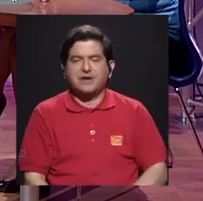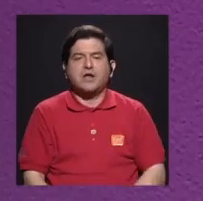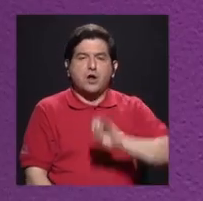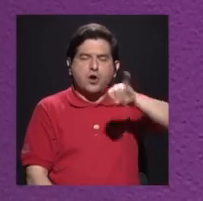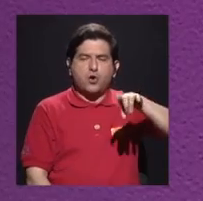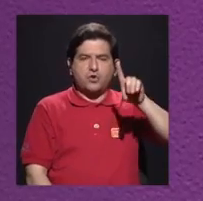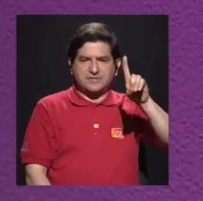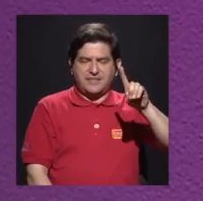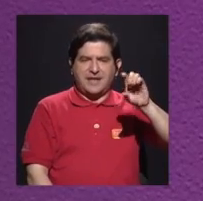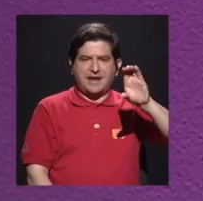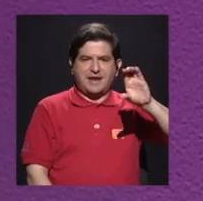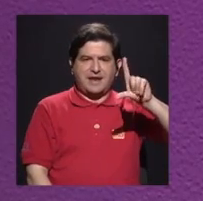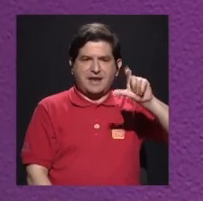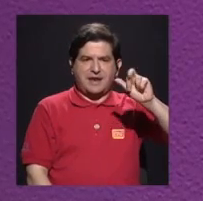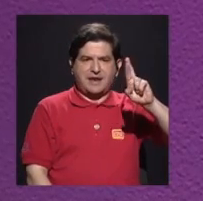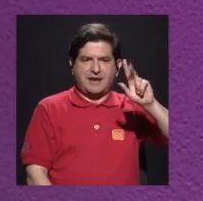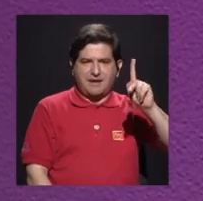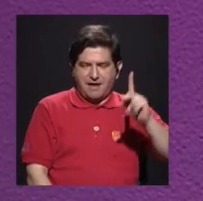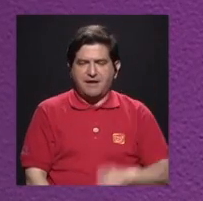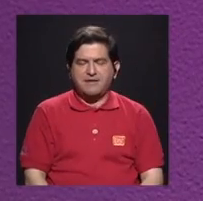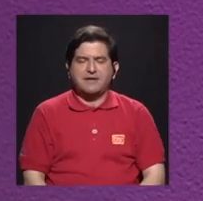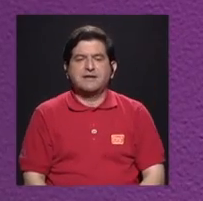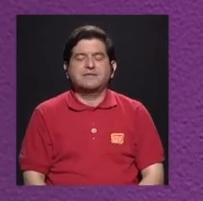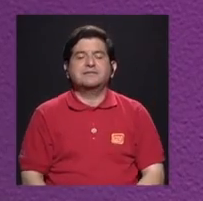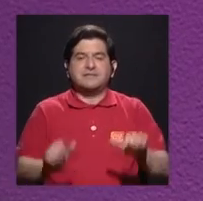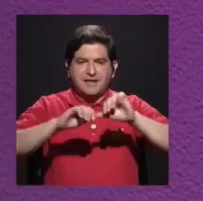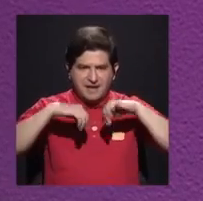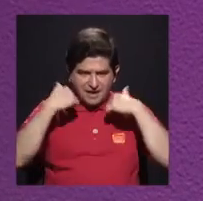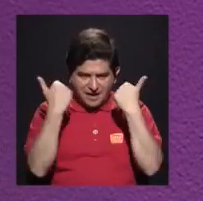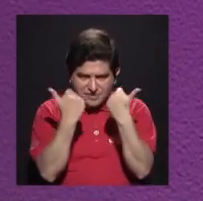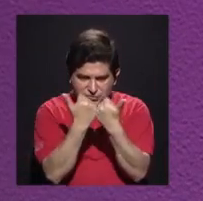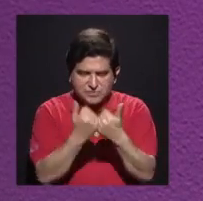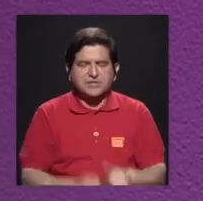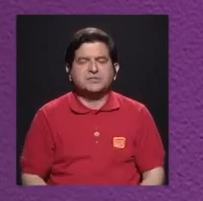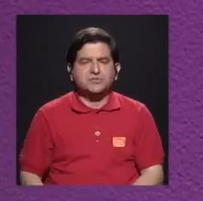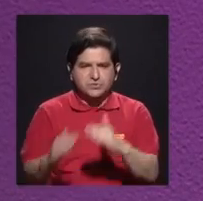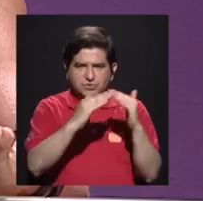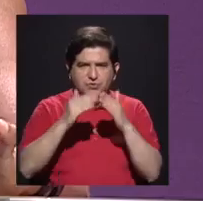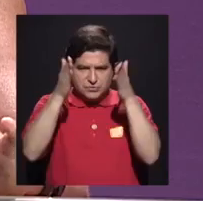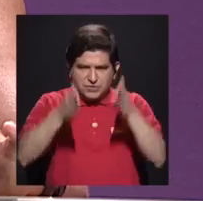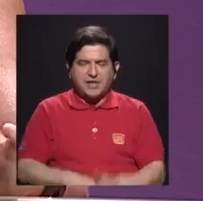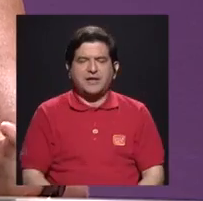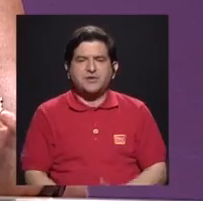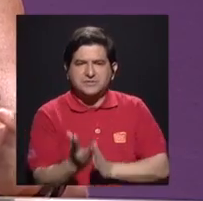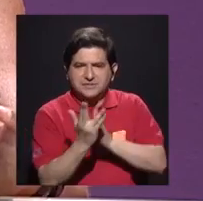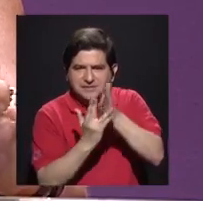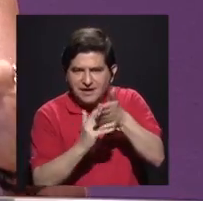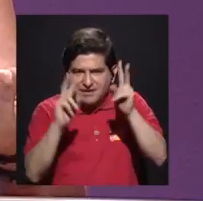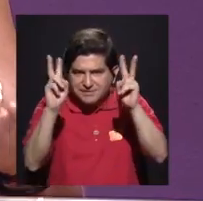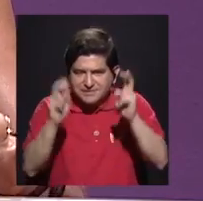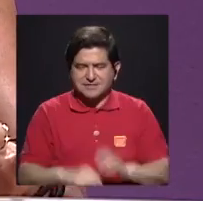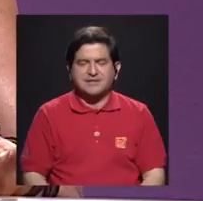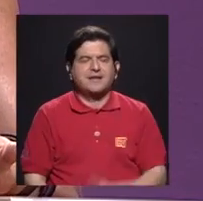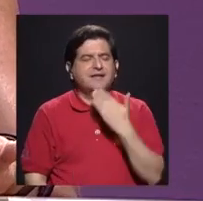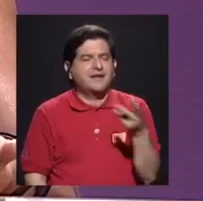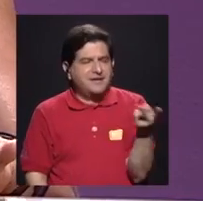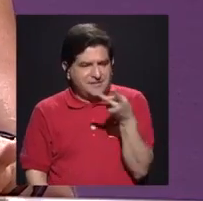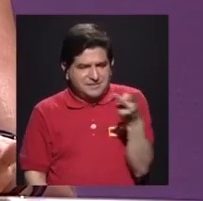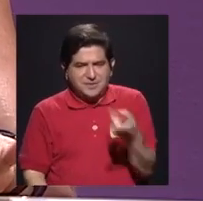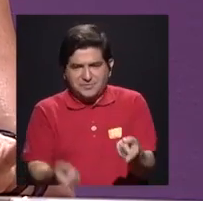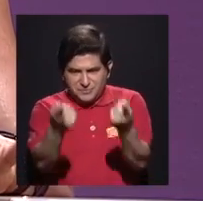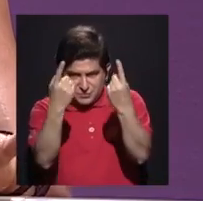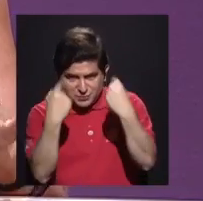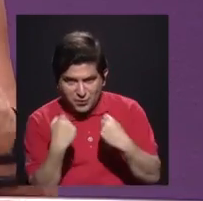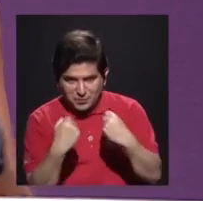jose daniel clark quien representa la asociación ciudadana acceder a muchas gracias de verdad a ambos por sacar su